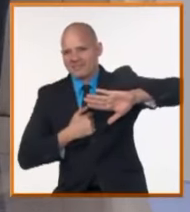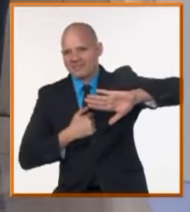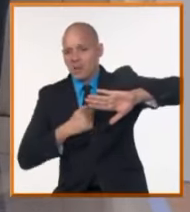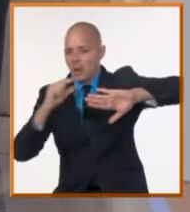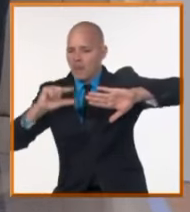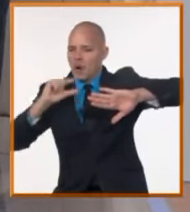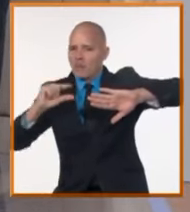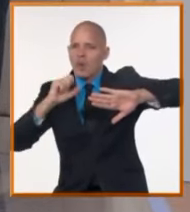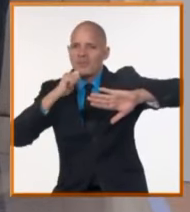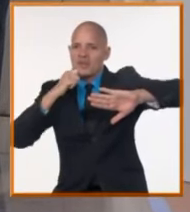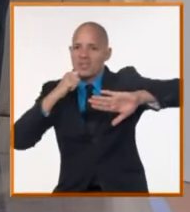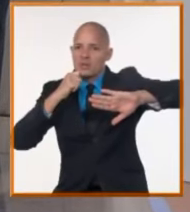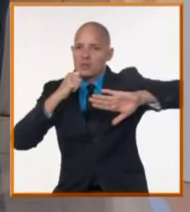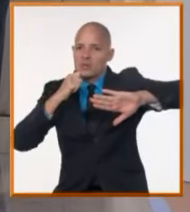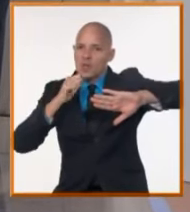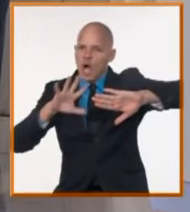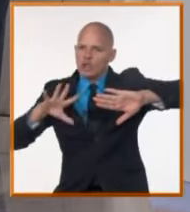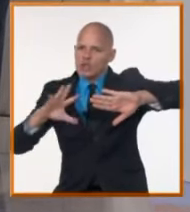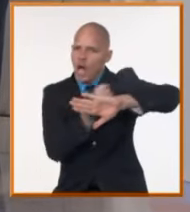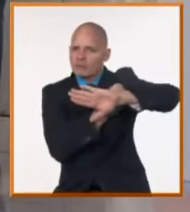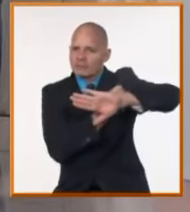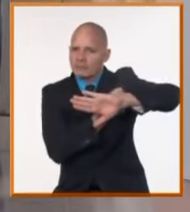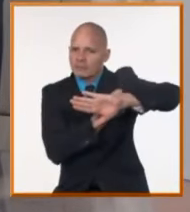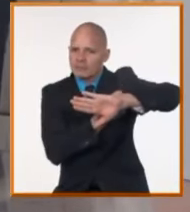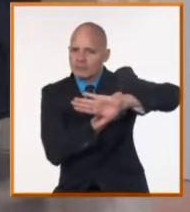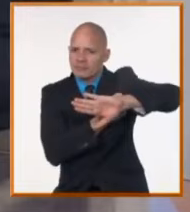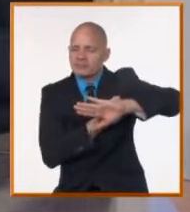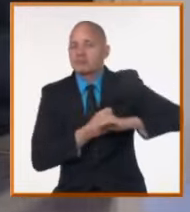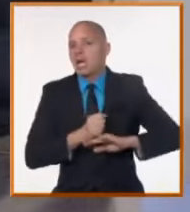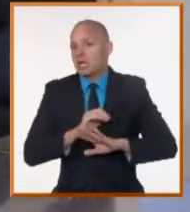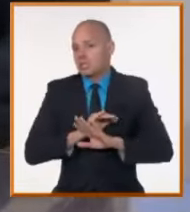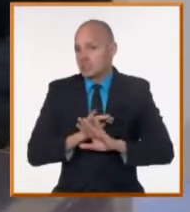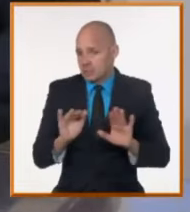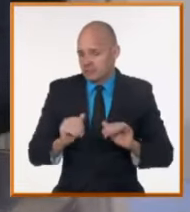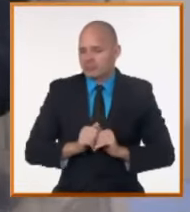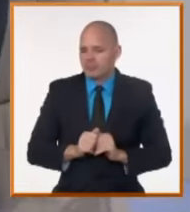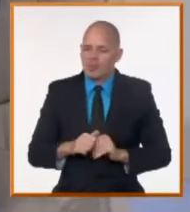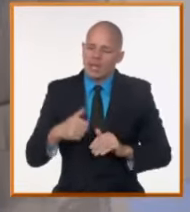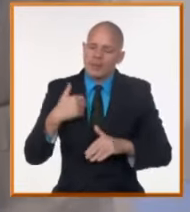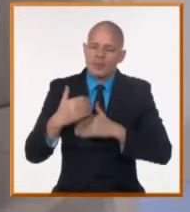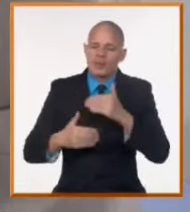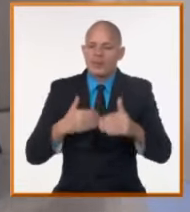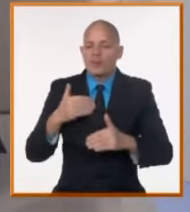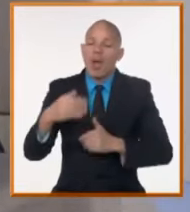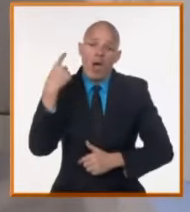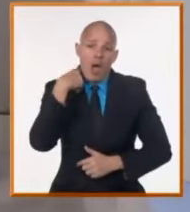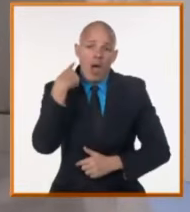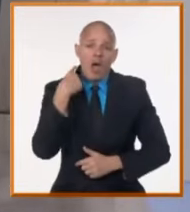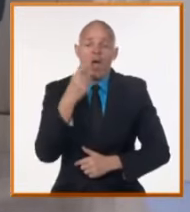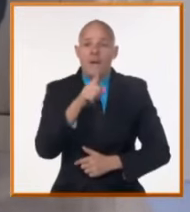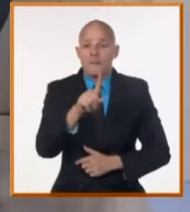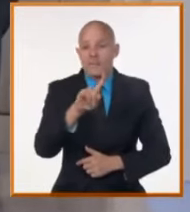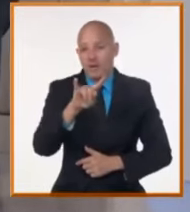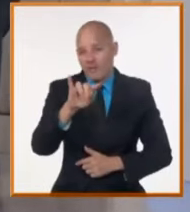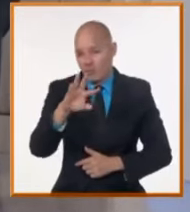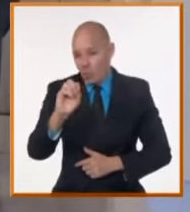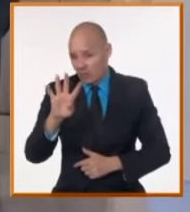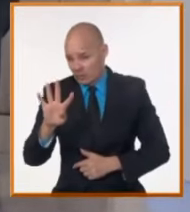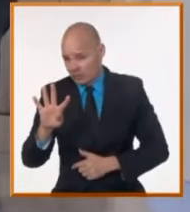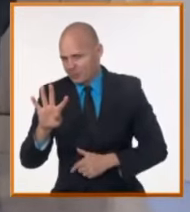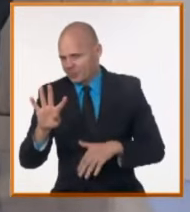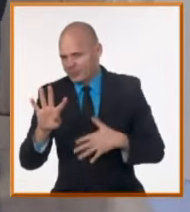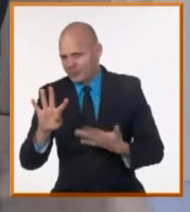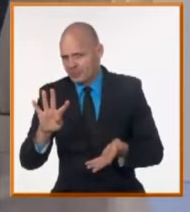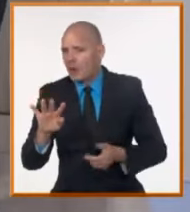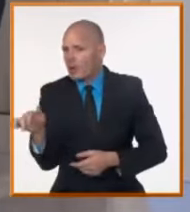para Estados Unidos. Y después el corolario Roosevelt de 1904, a partir de una serie de conflictos que se